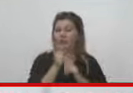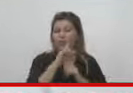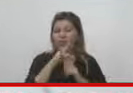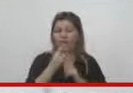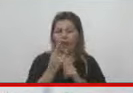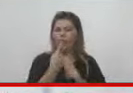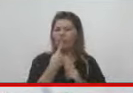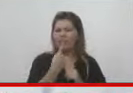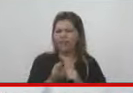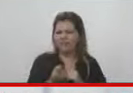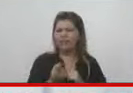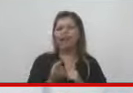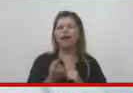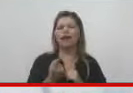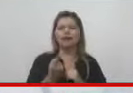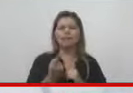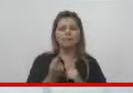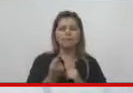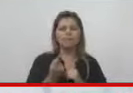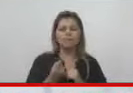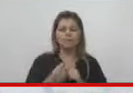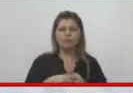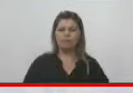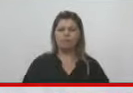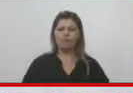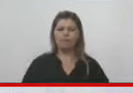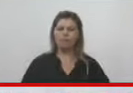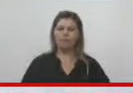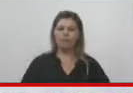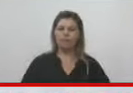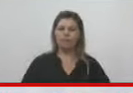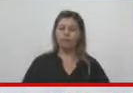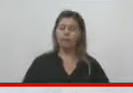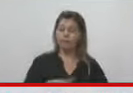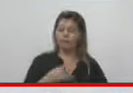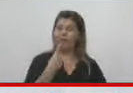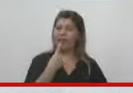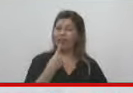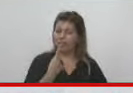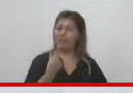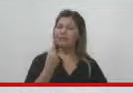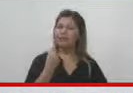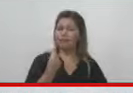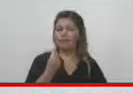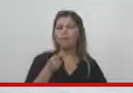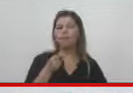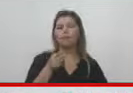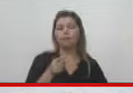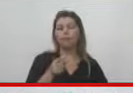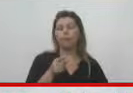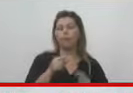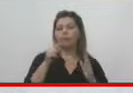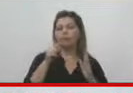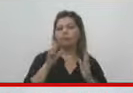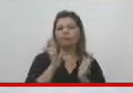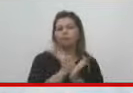y dice básicamente este fallo que las consideraciones